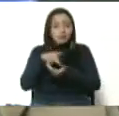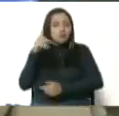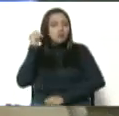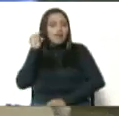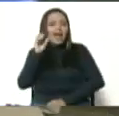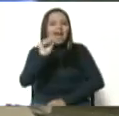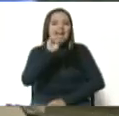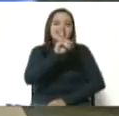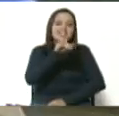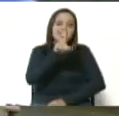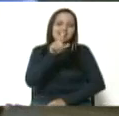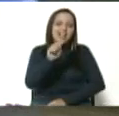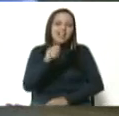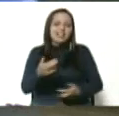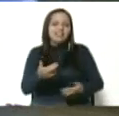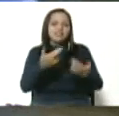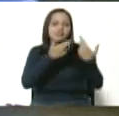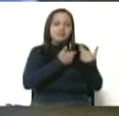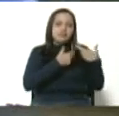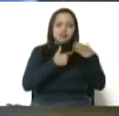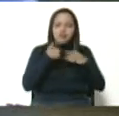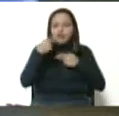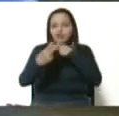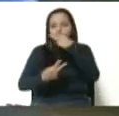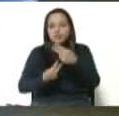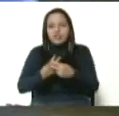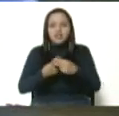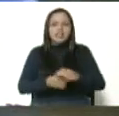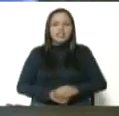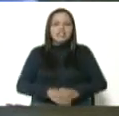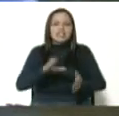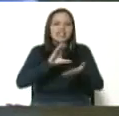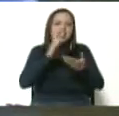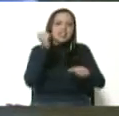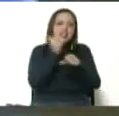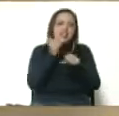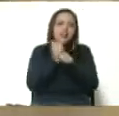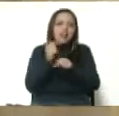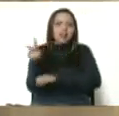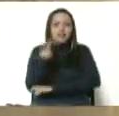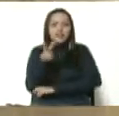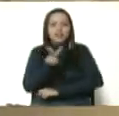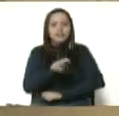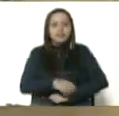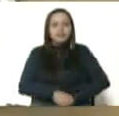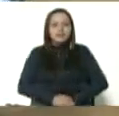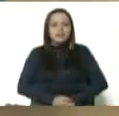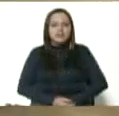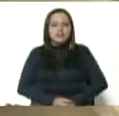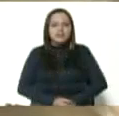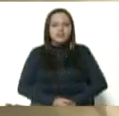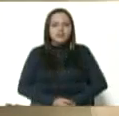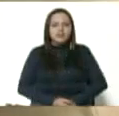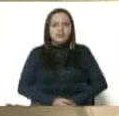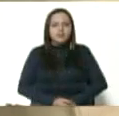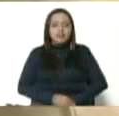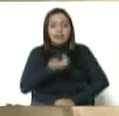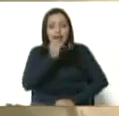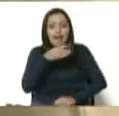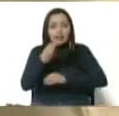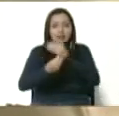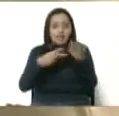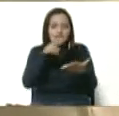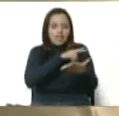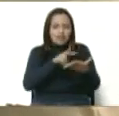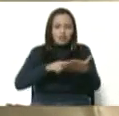Martínez, representante de la Central de Trabajadores ASI Venezuela o del sector no dependiente de la economía formal del país. Ha hecho lectura de